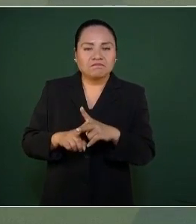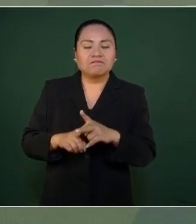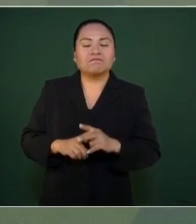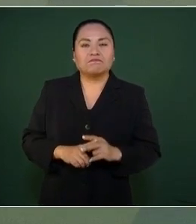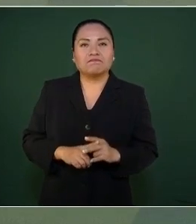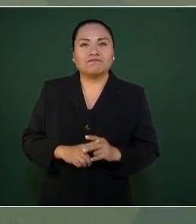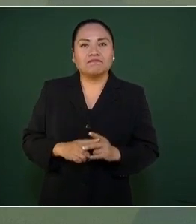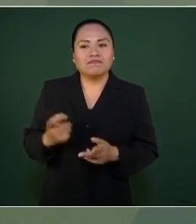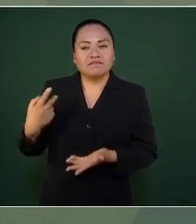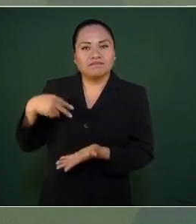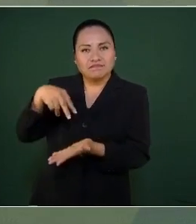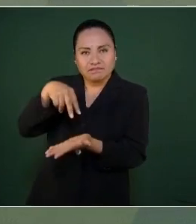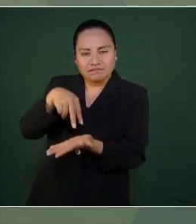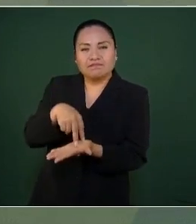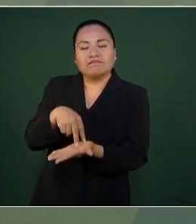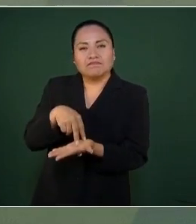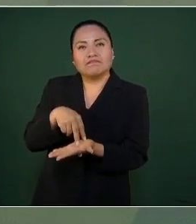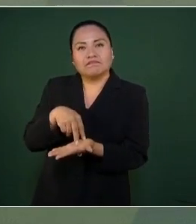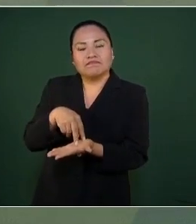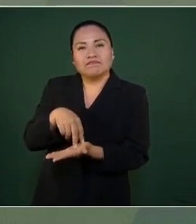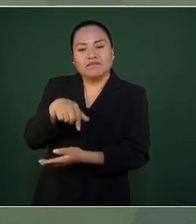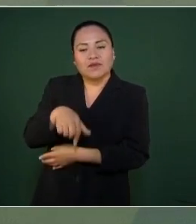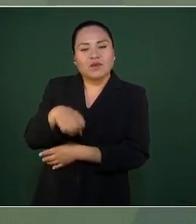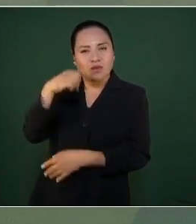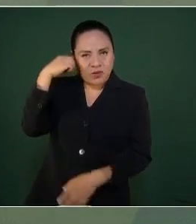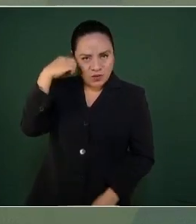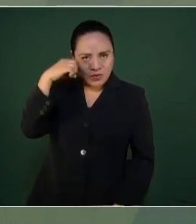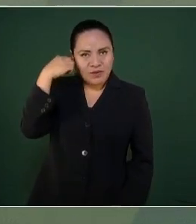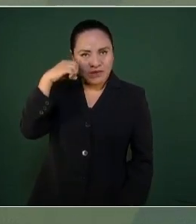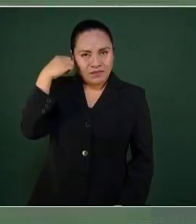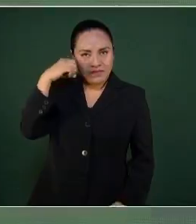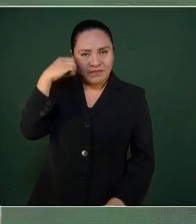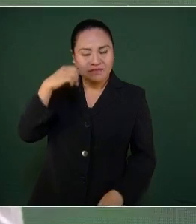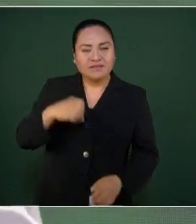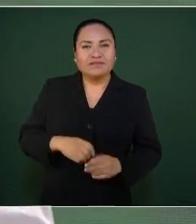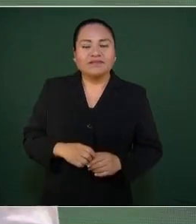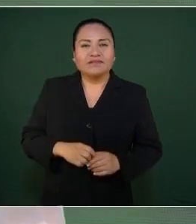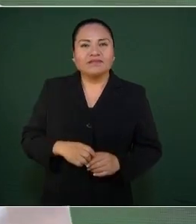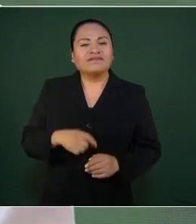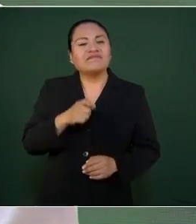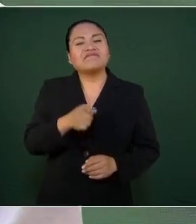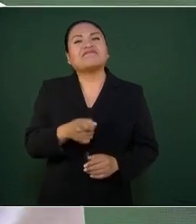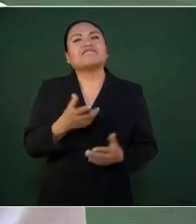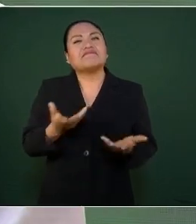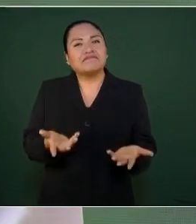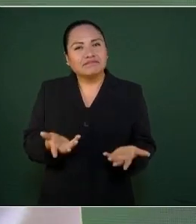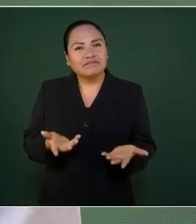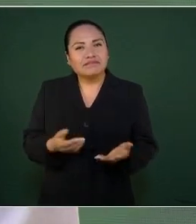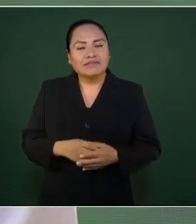y estar aquí en Oaxaca, pues es